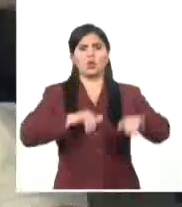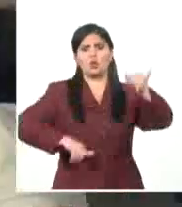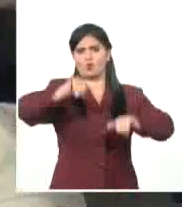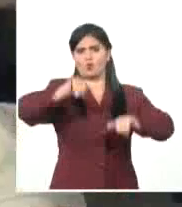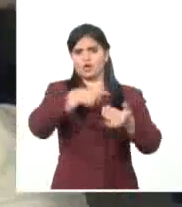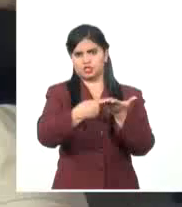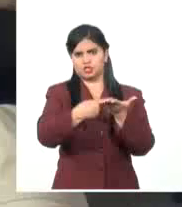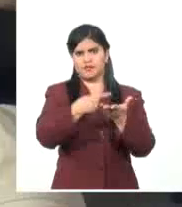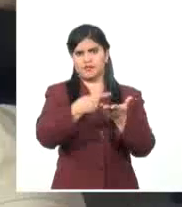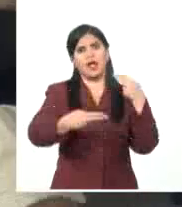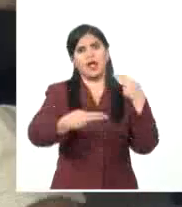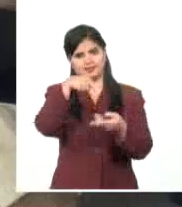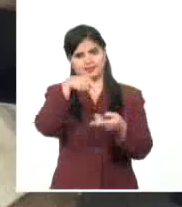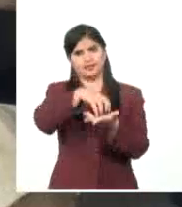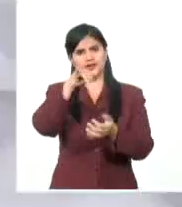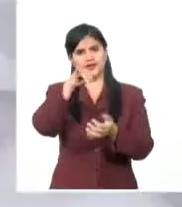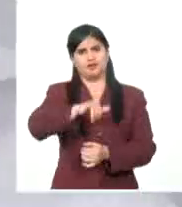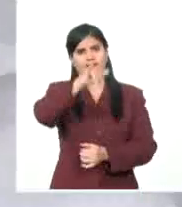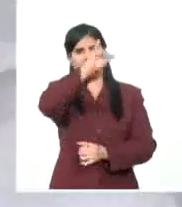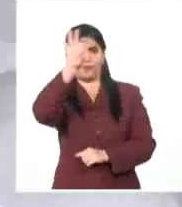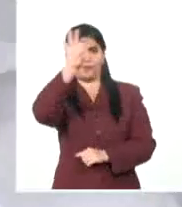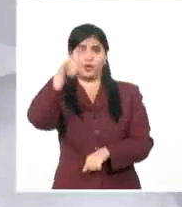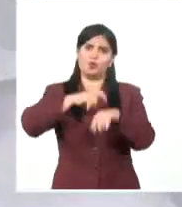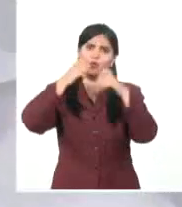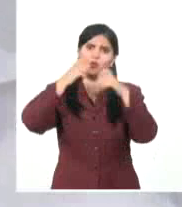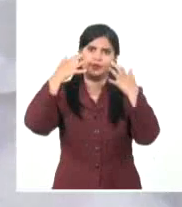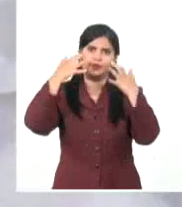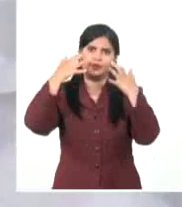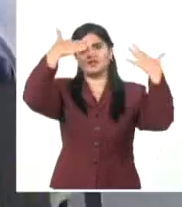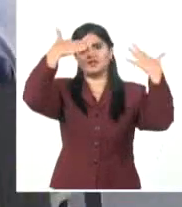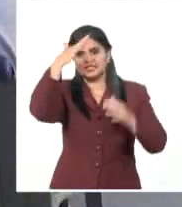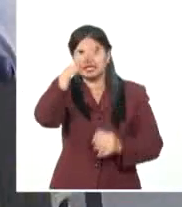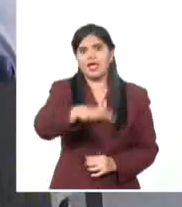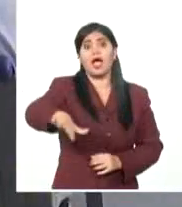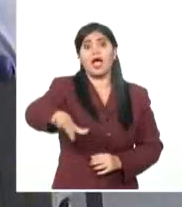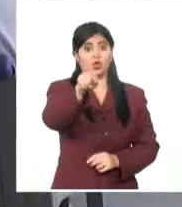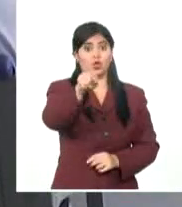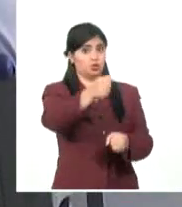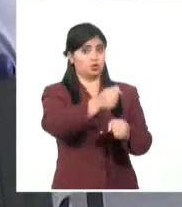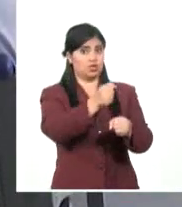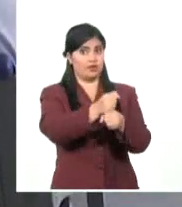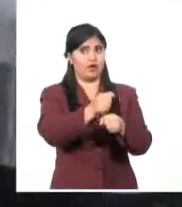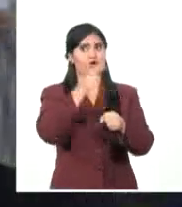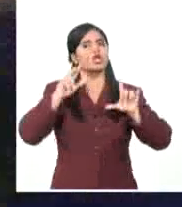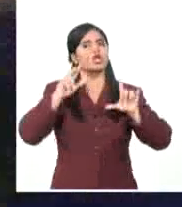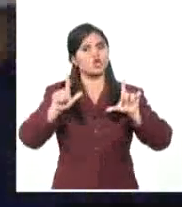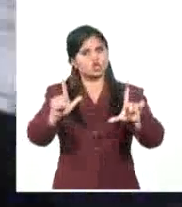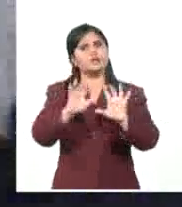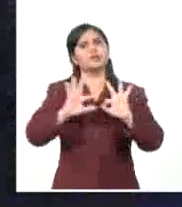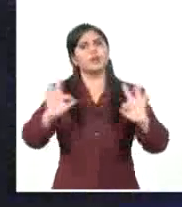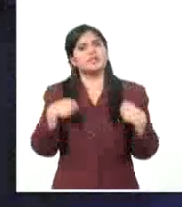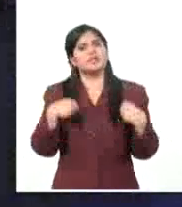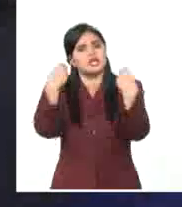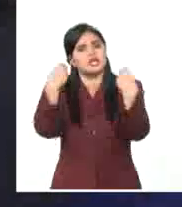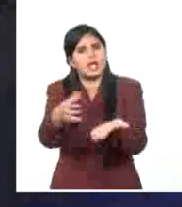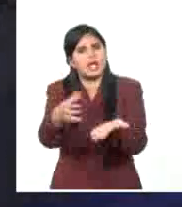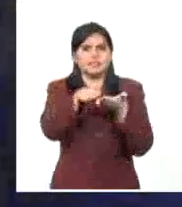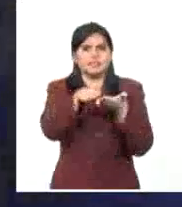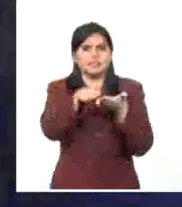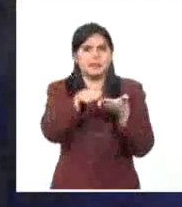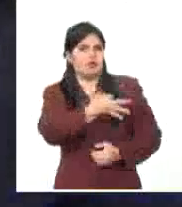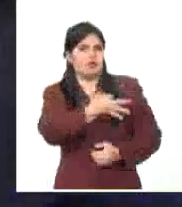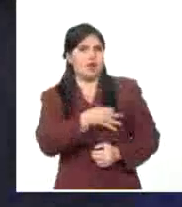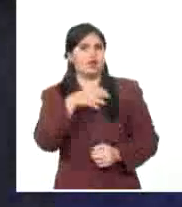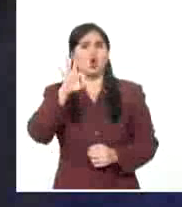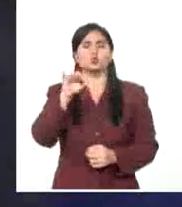el encuentro se convirtió en un escenario propicio para reconocer a los que más sobresalen en la prestación del servicio con el sello ocho de